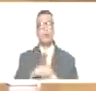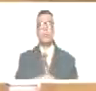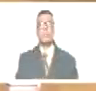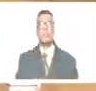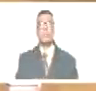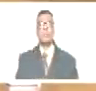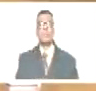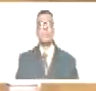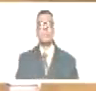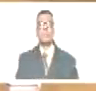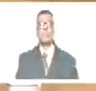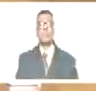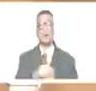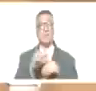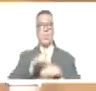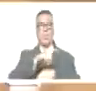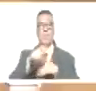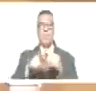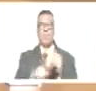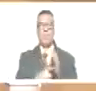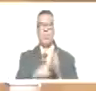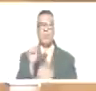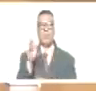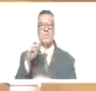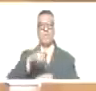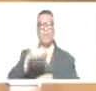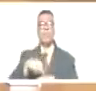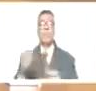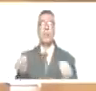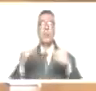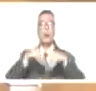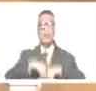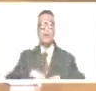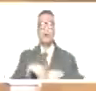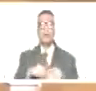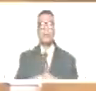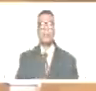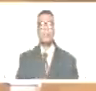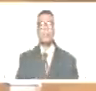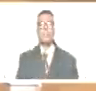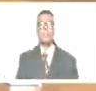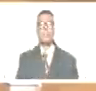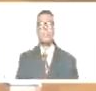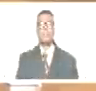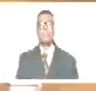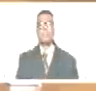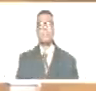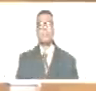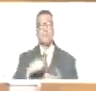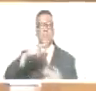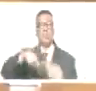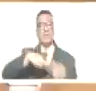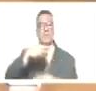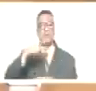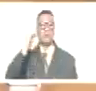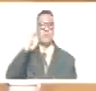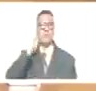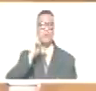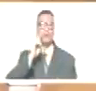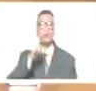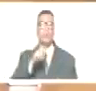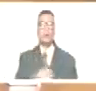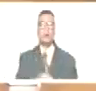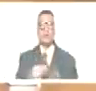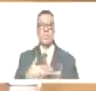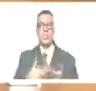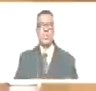ante este pleno un acuerdo donde la Revolución Bolivariana expone y ha venido